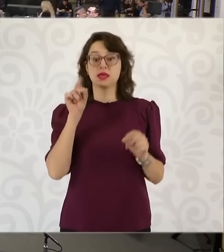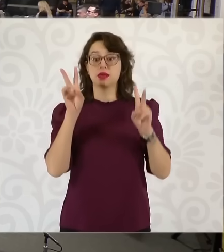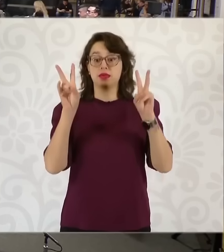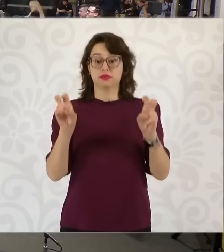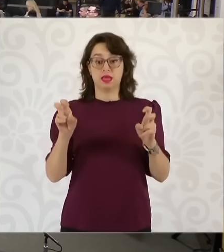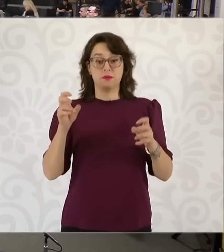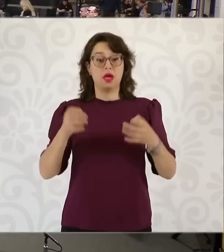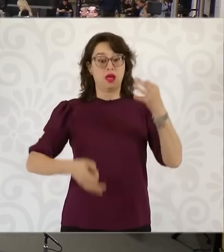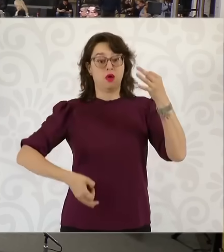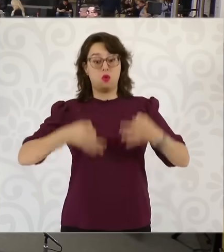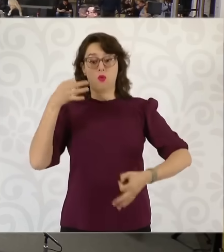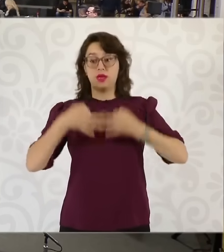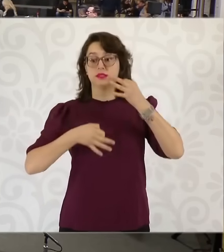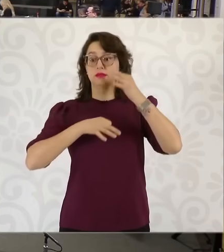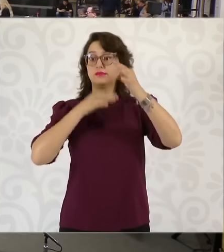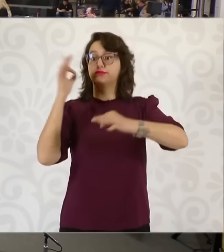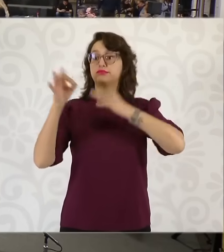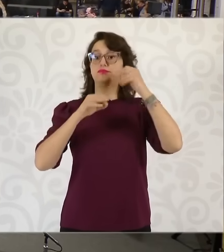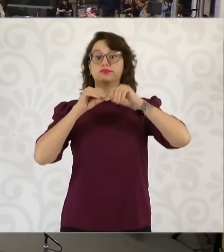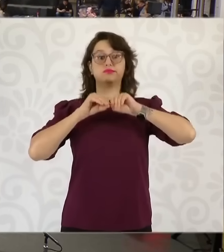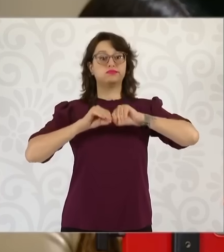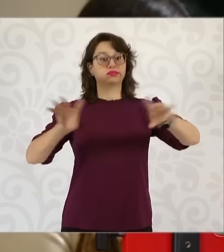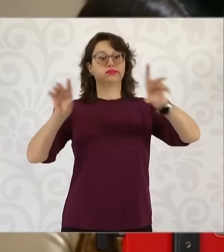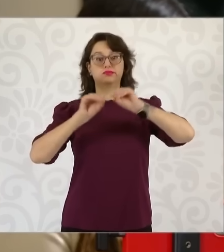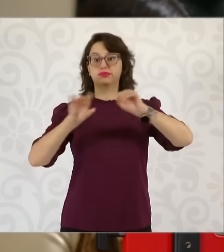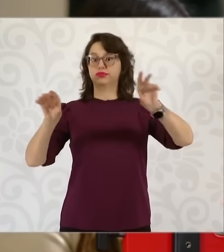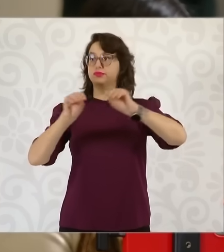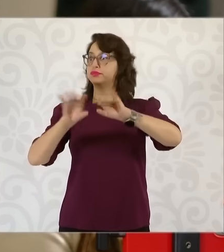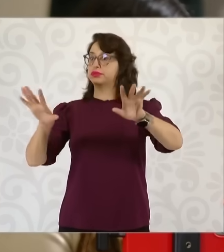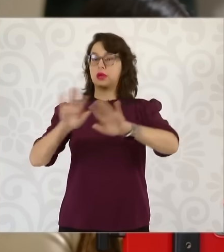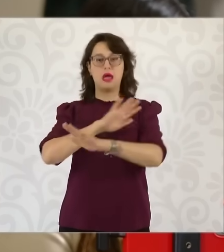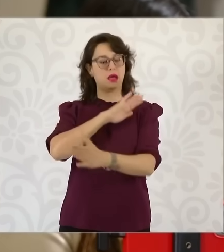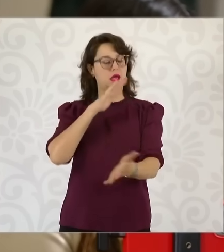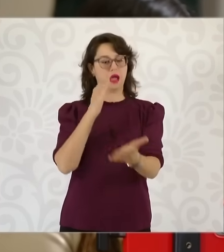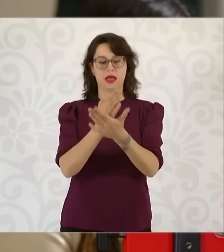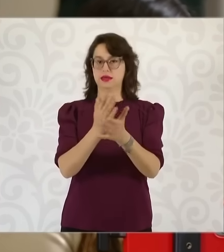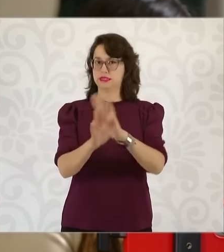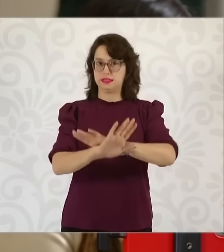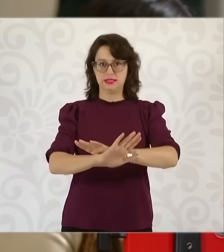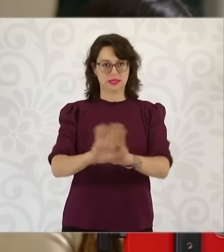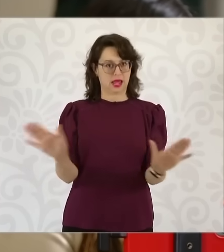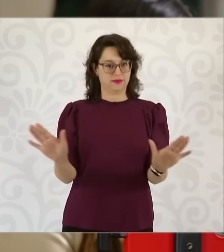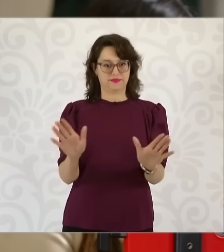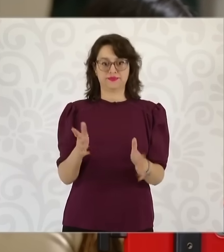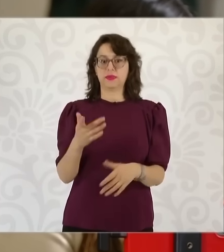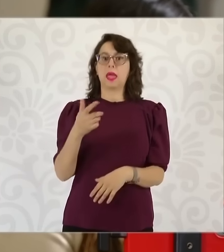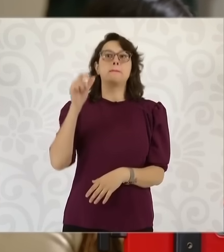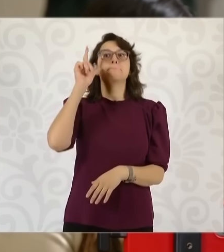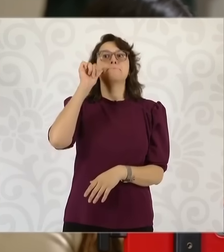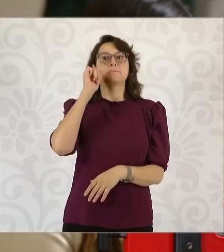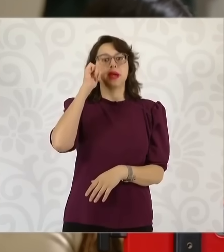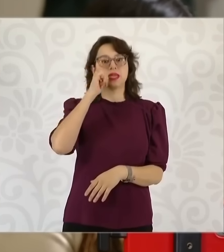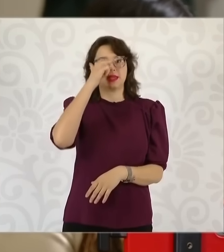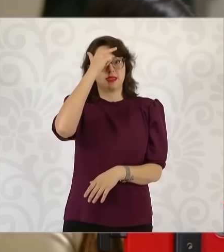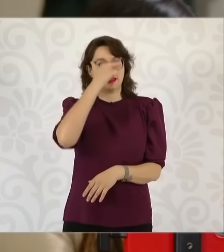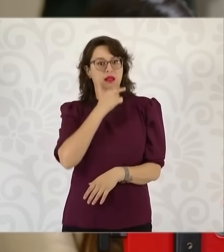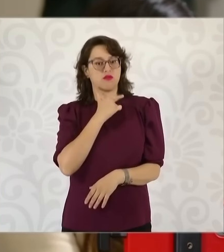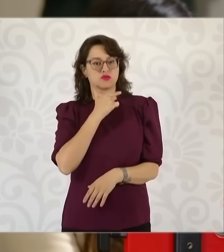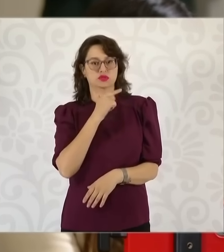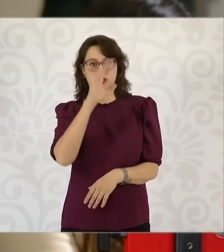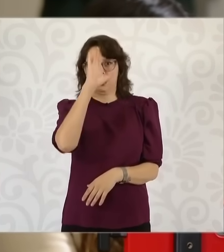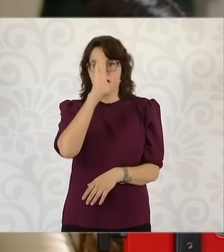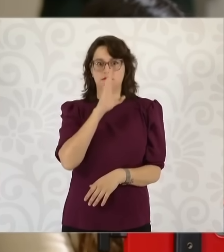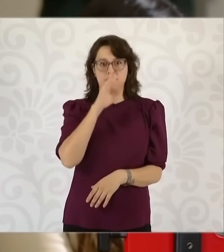judicial. De hecho, mañana a la medianoche pues ya es el momento en que entra la veda para hablar de